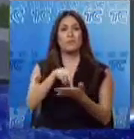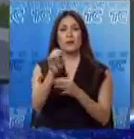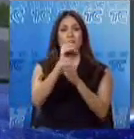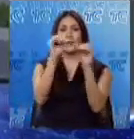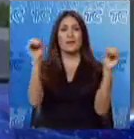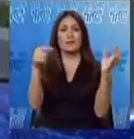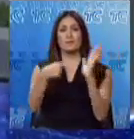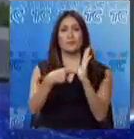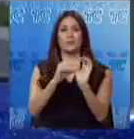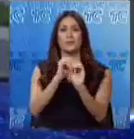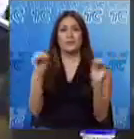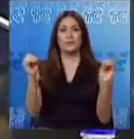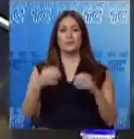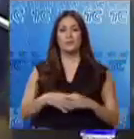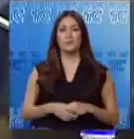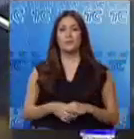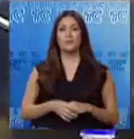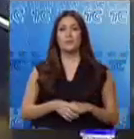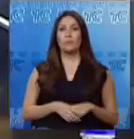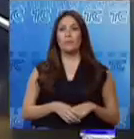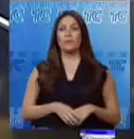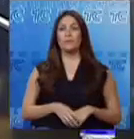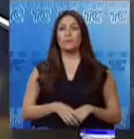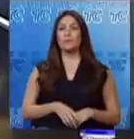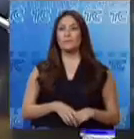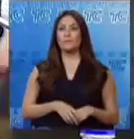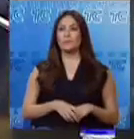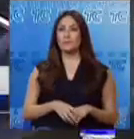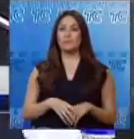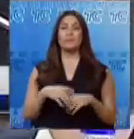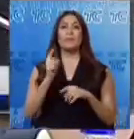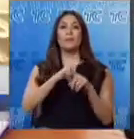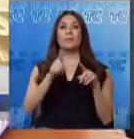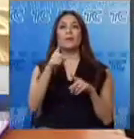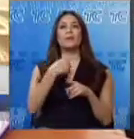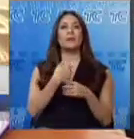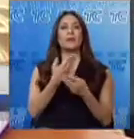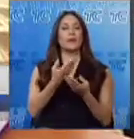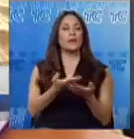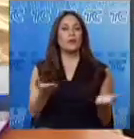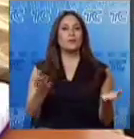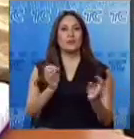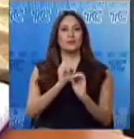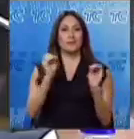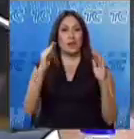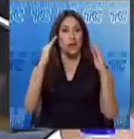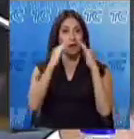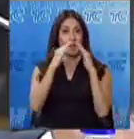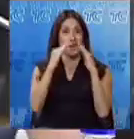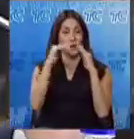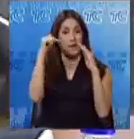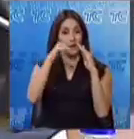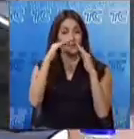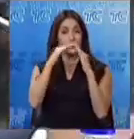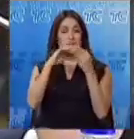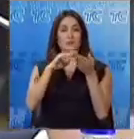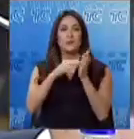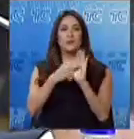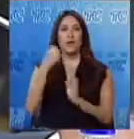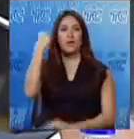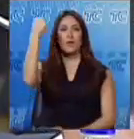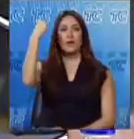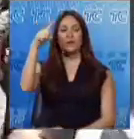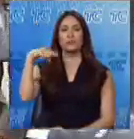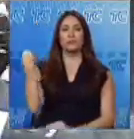cancelaría nada. Se debe prevenir la especulación del suelo, que no es una mercancía cualquiera. La vivienda es uno de los derechos consagrados